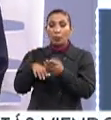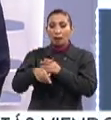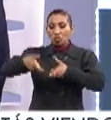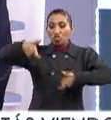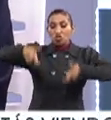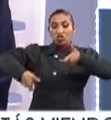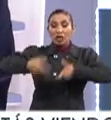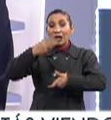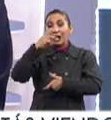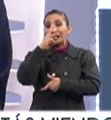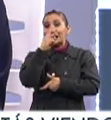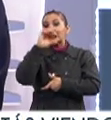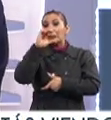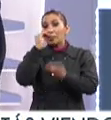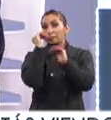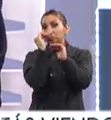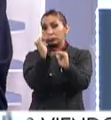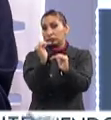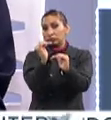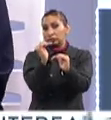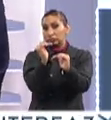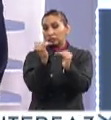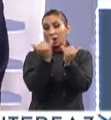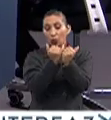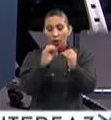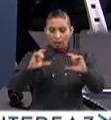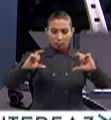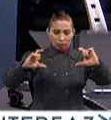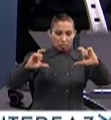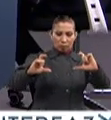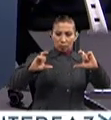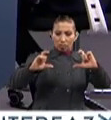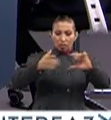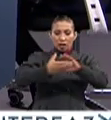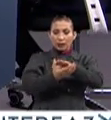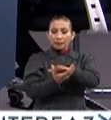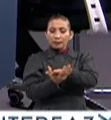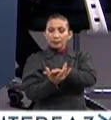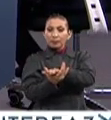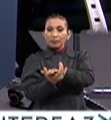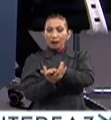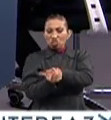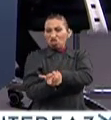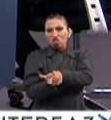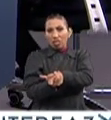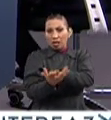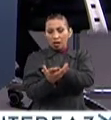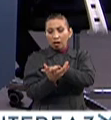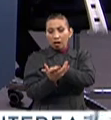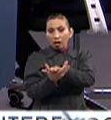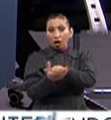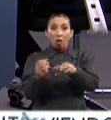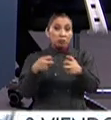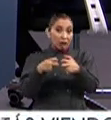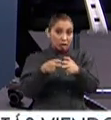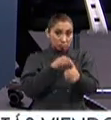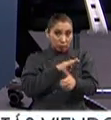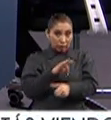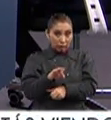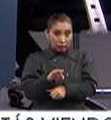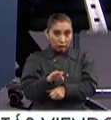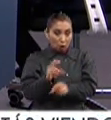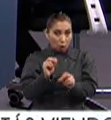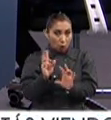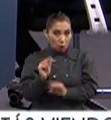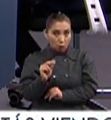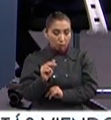tacón mayor a 3 centímetros y que sea igual un zapato amplio. En general favorecería un tenis, los tenis, ¿o